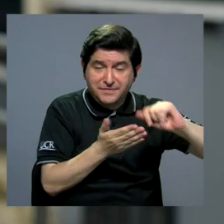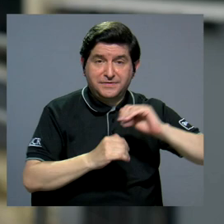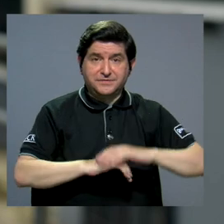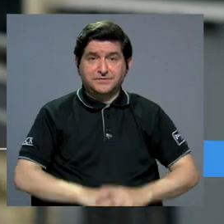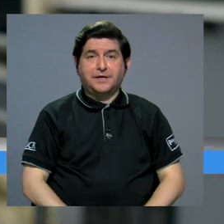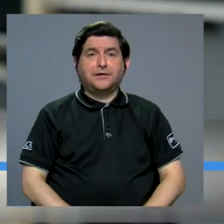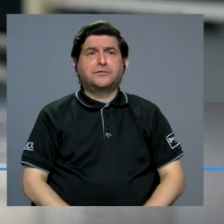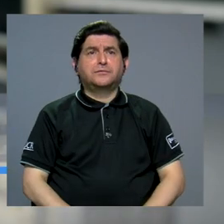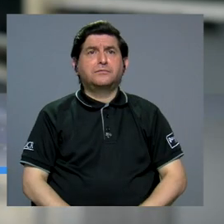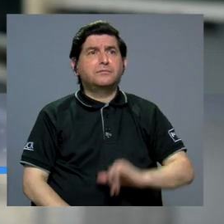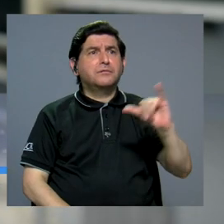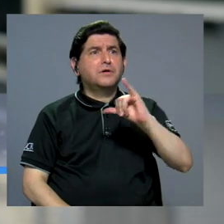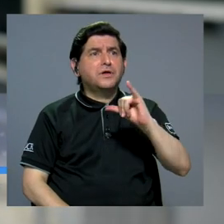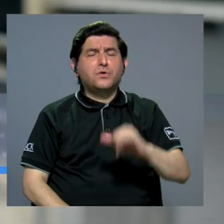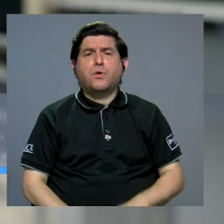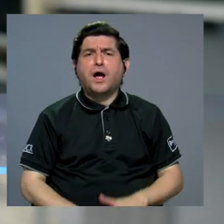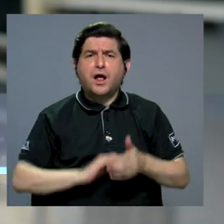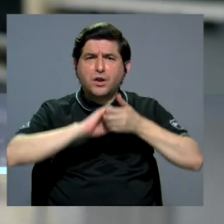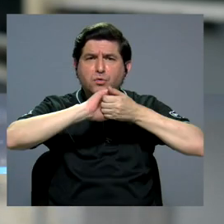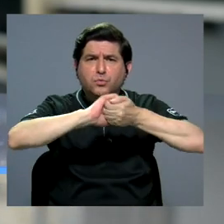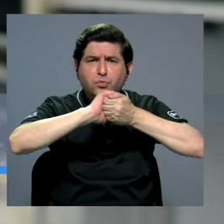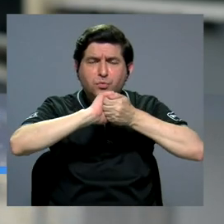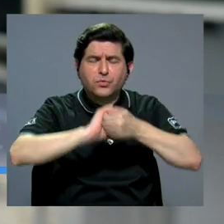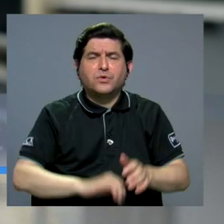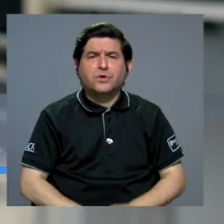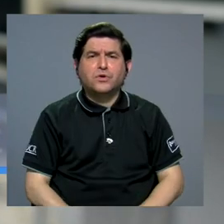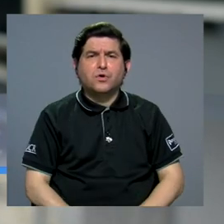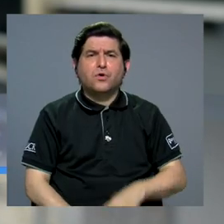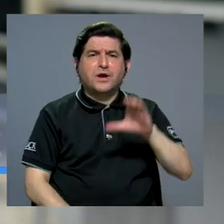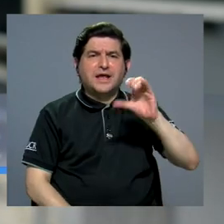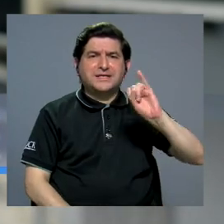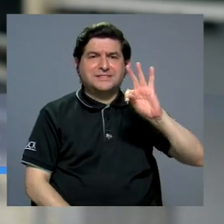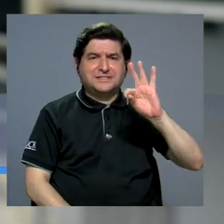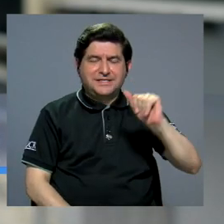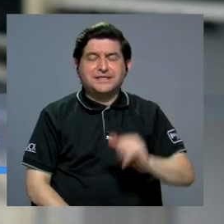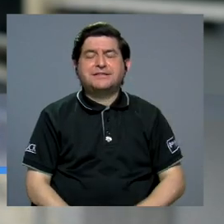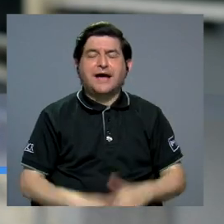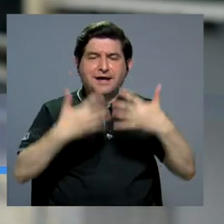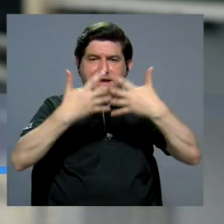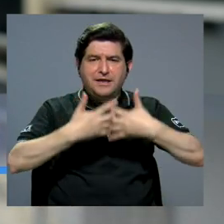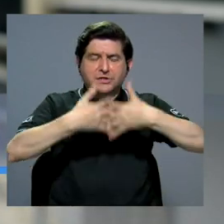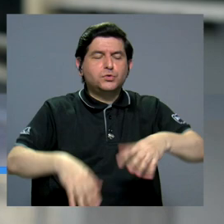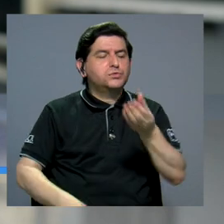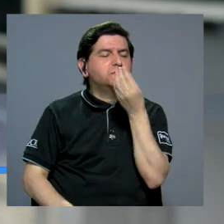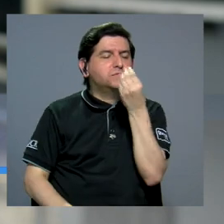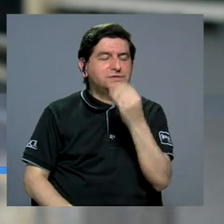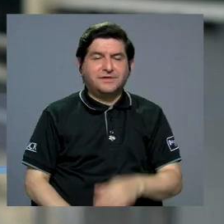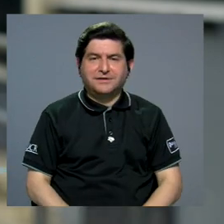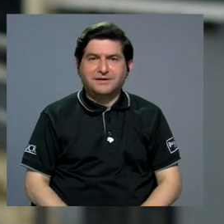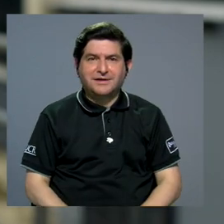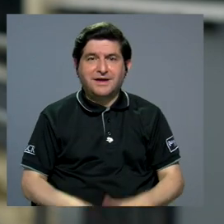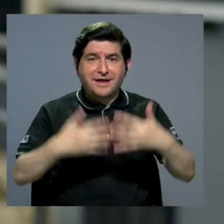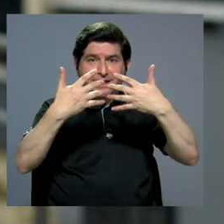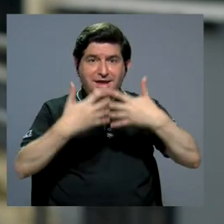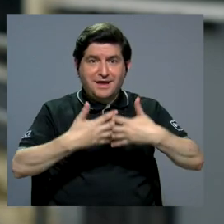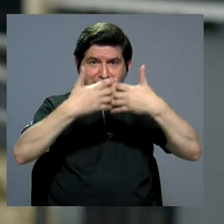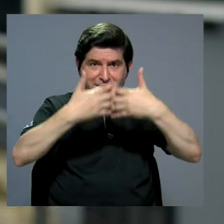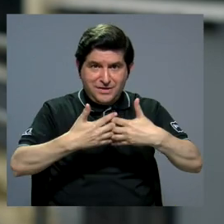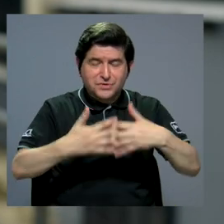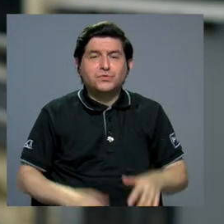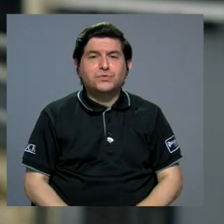limpieza. También podemos, en colaboración con el CITA, con la industria alimentaria, con la